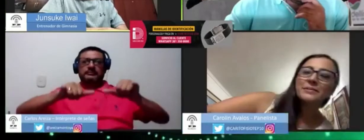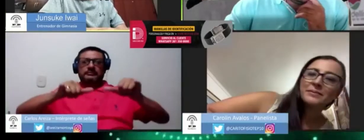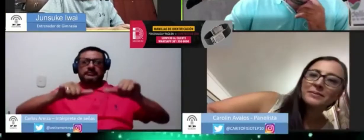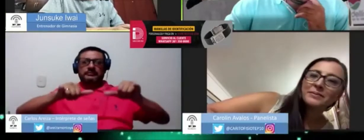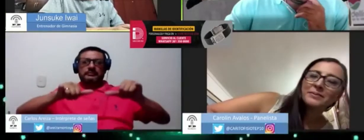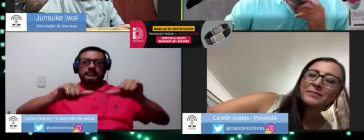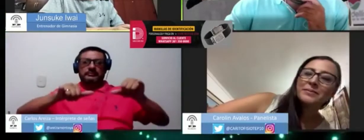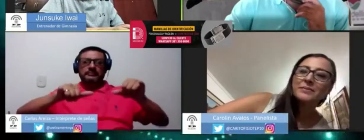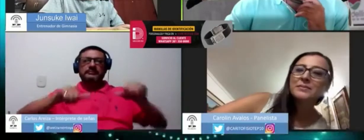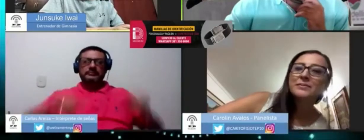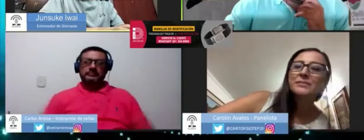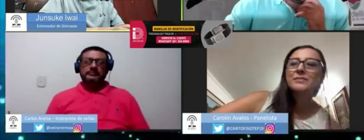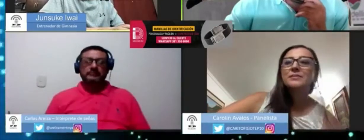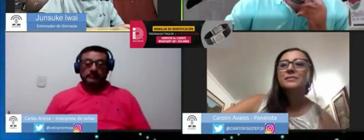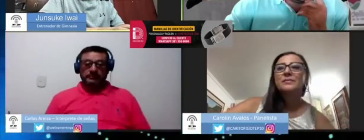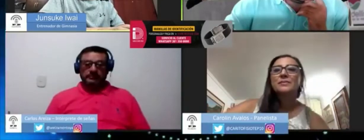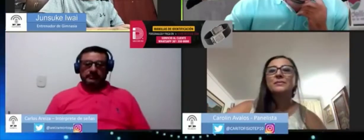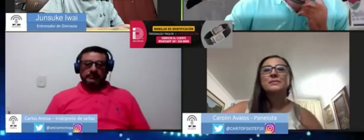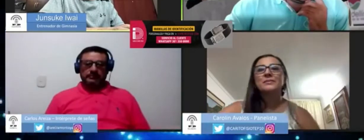porque